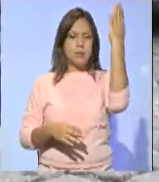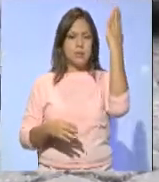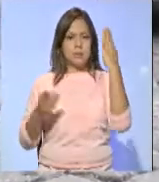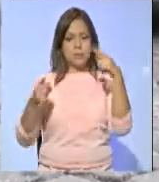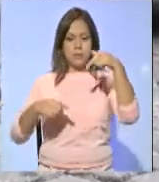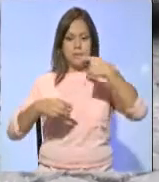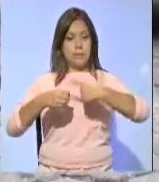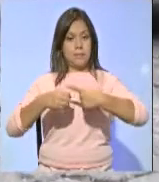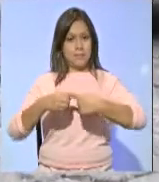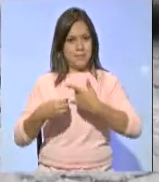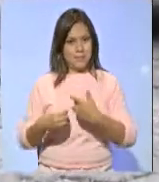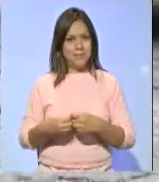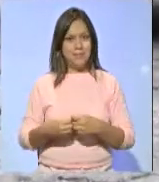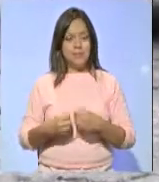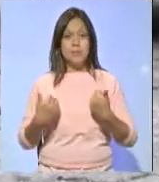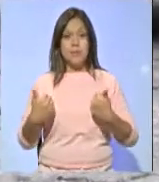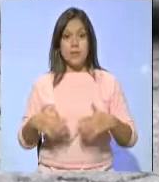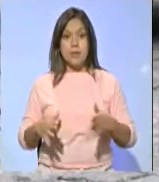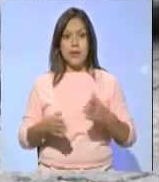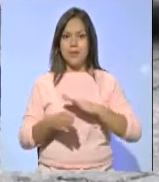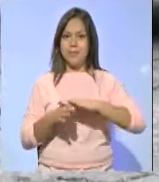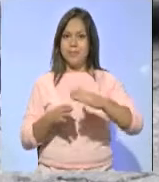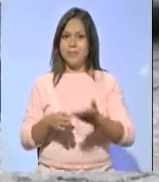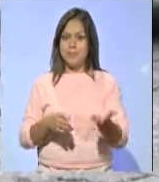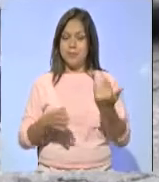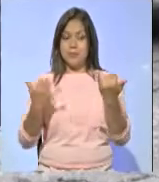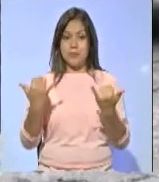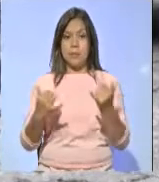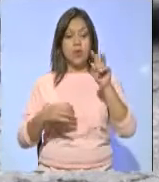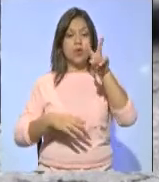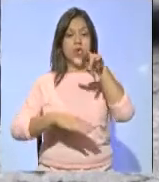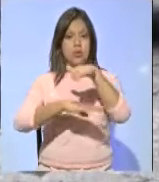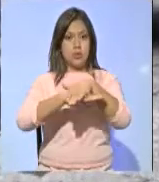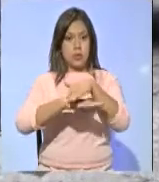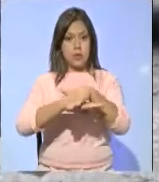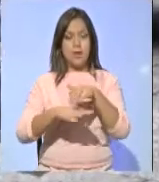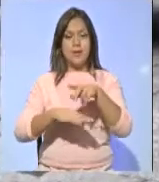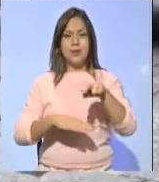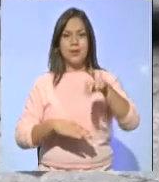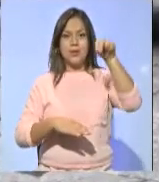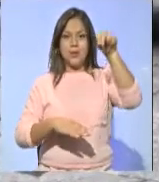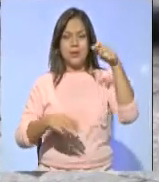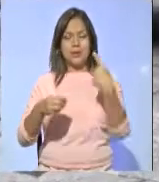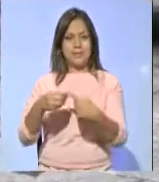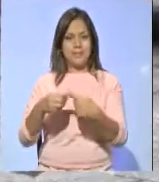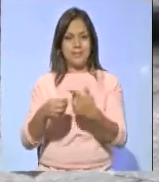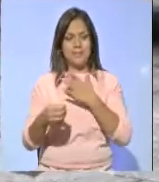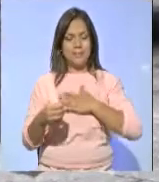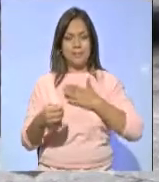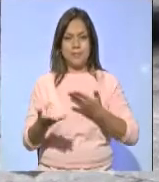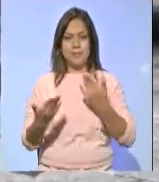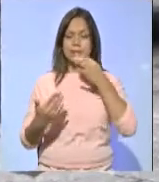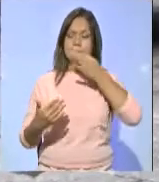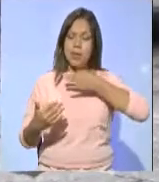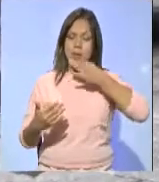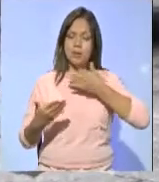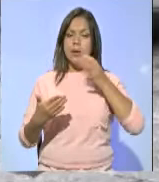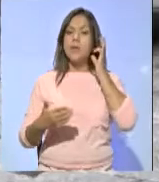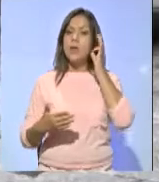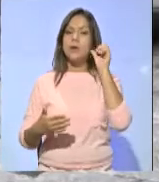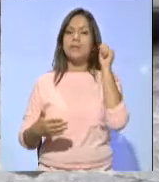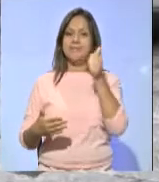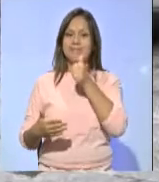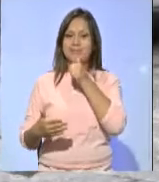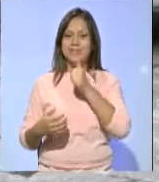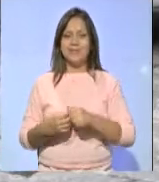acá de Quito. Y bueno, él ya hizo la invitación hoy día a las 2 de la tarde en el Boulevard de las Naciones Unidas a hacerse la prueba, sobre todo las mujeres